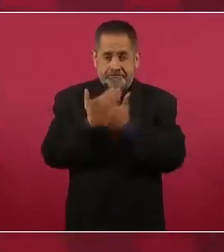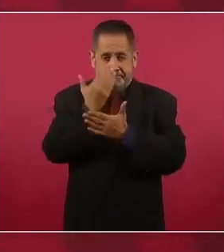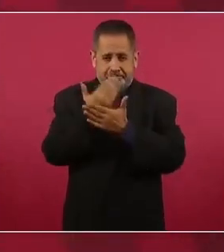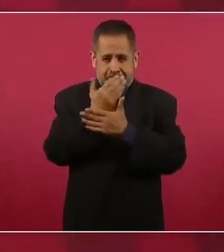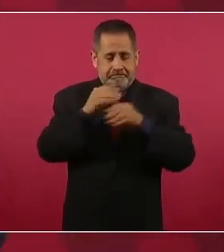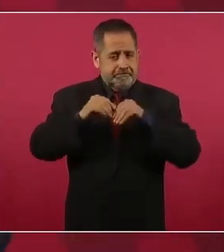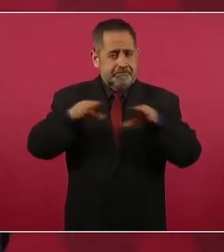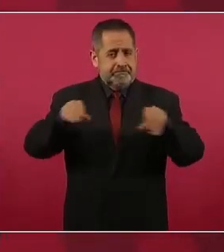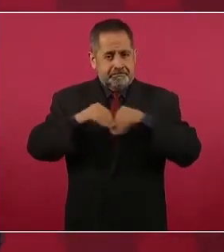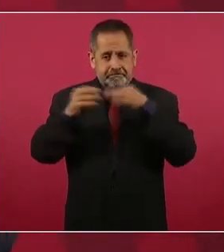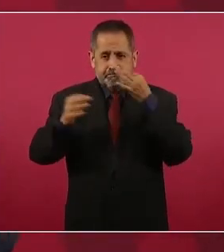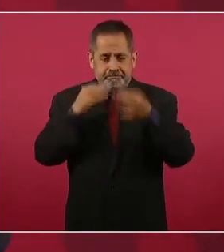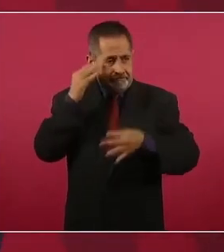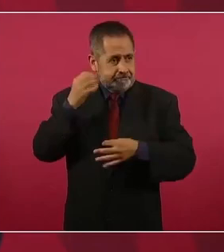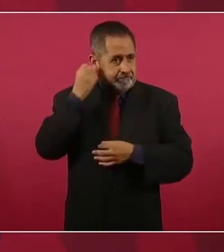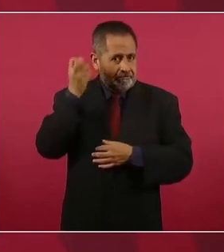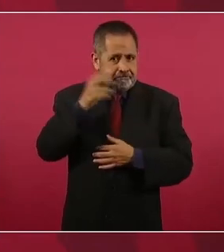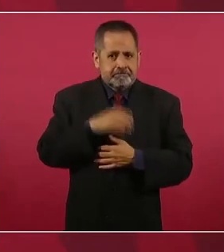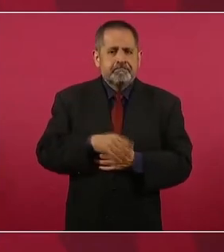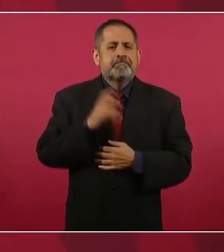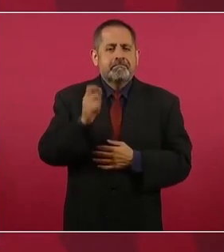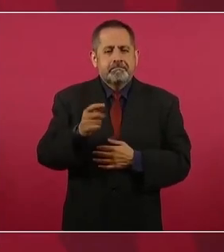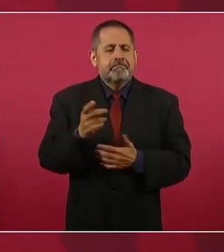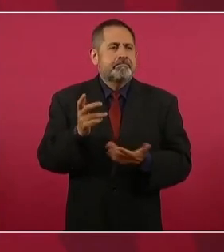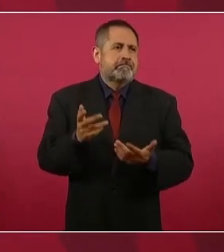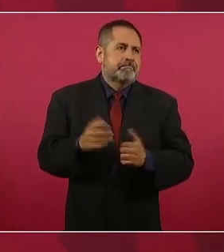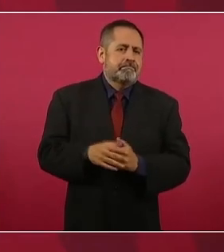no es nada más